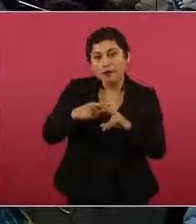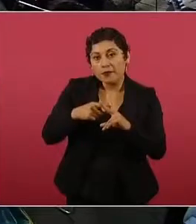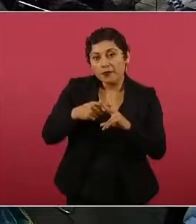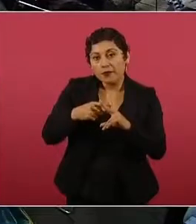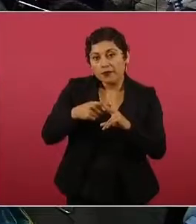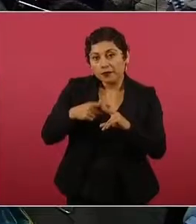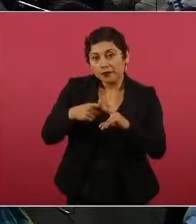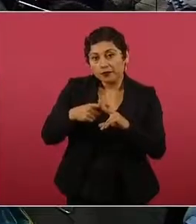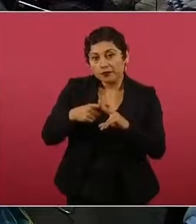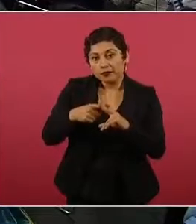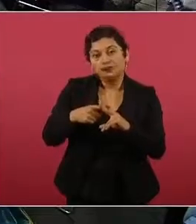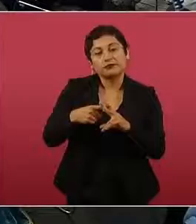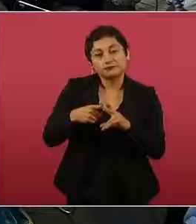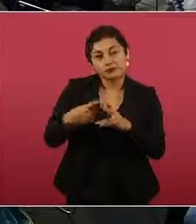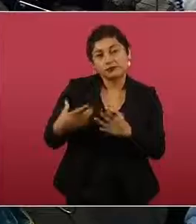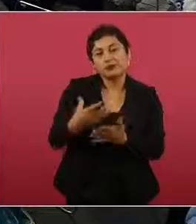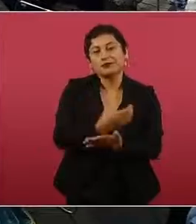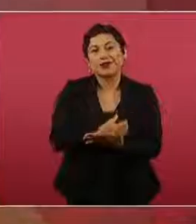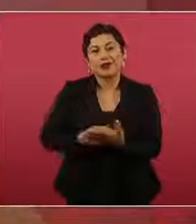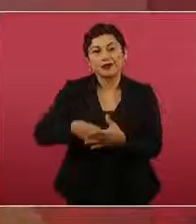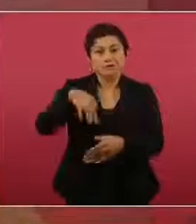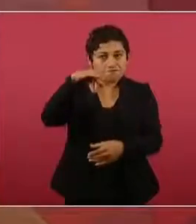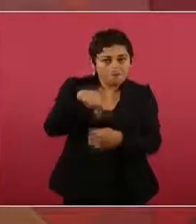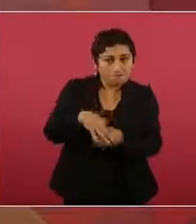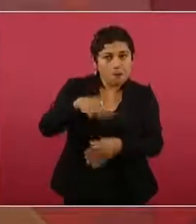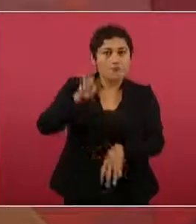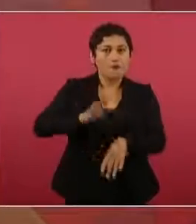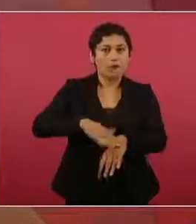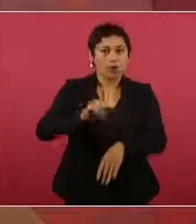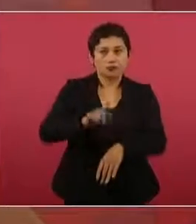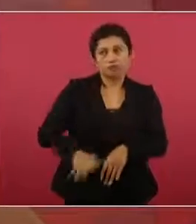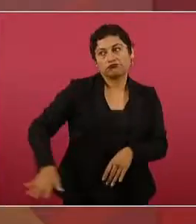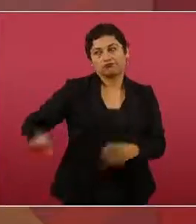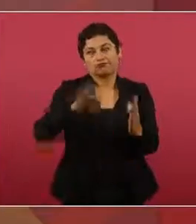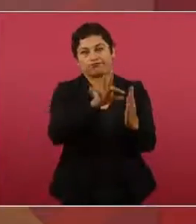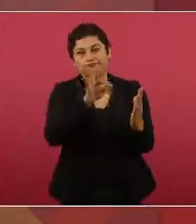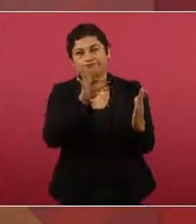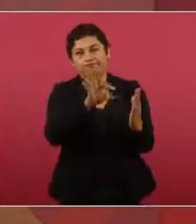el que tenga más votos, pues ese sale